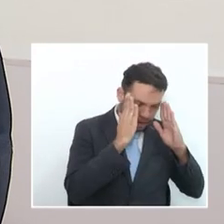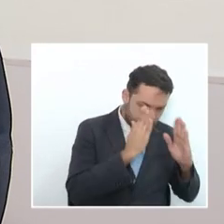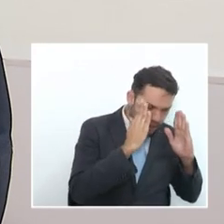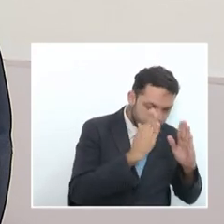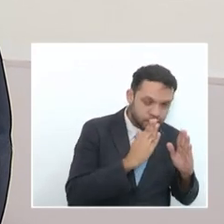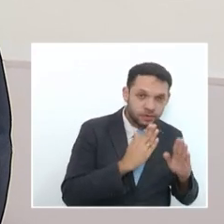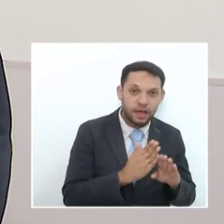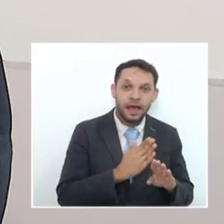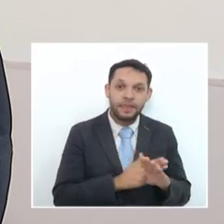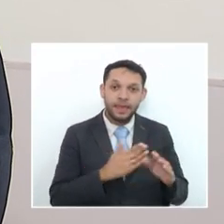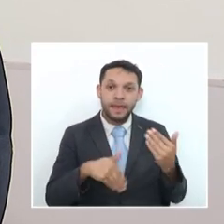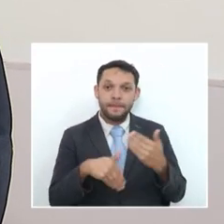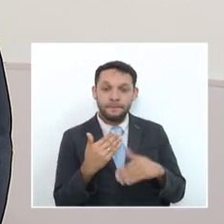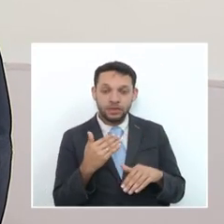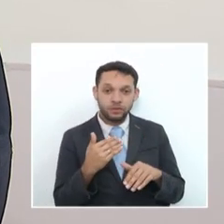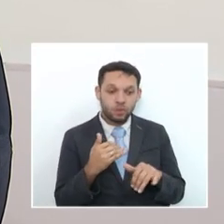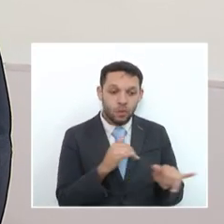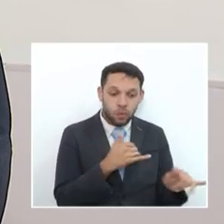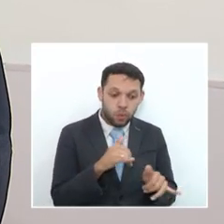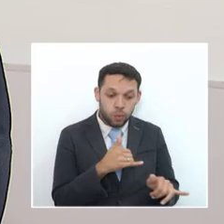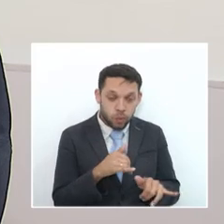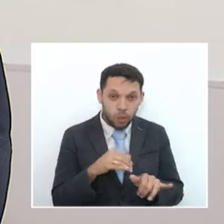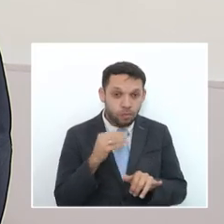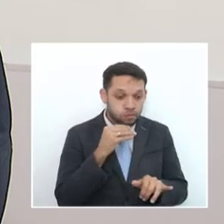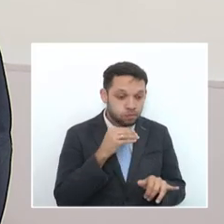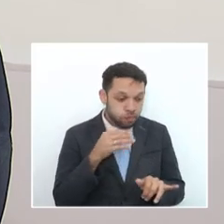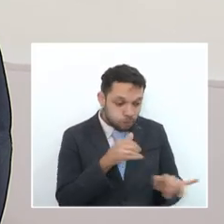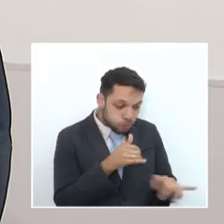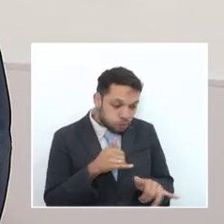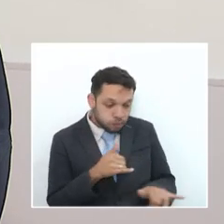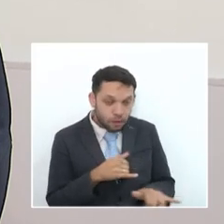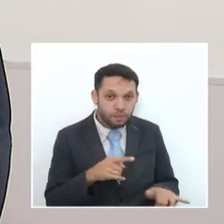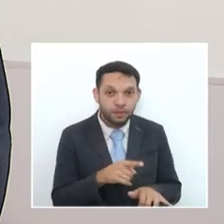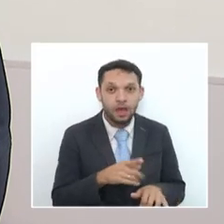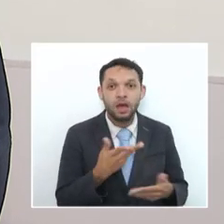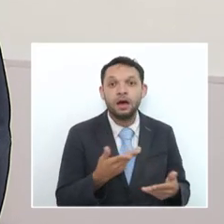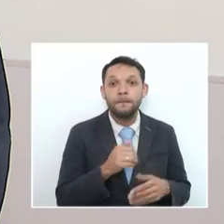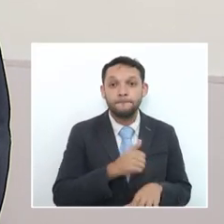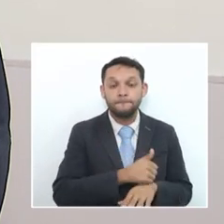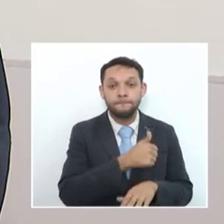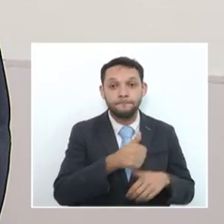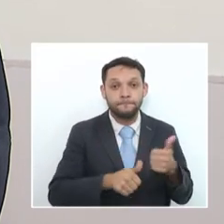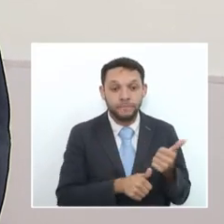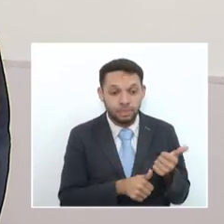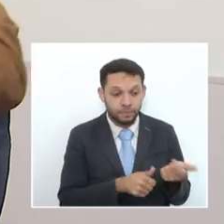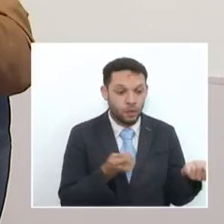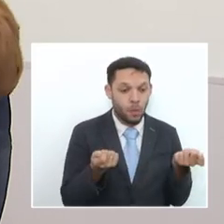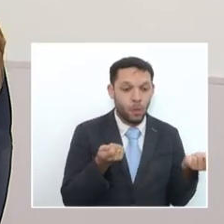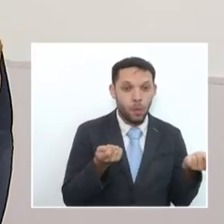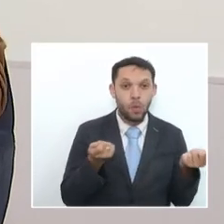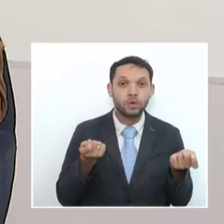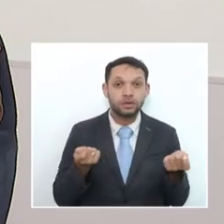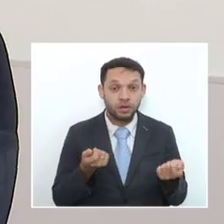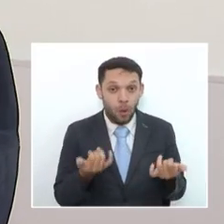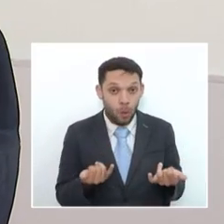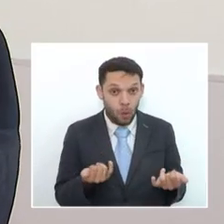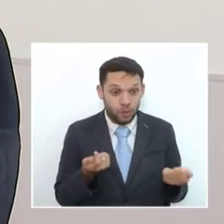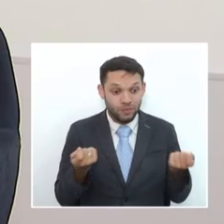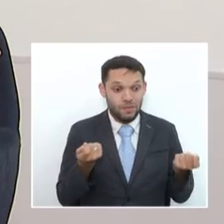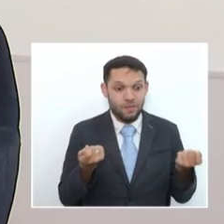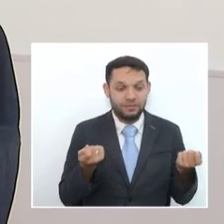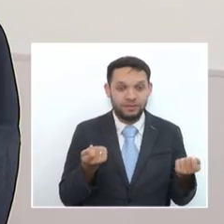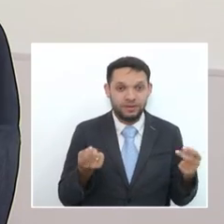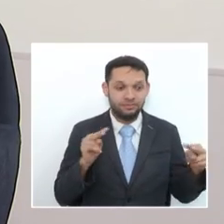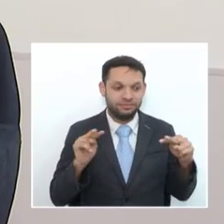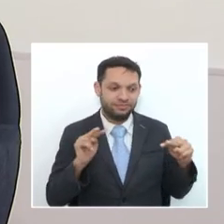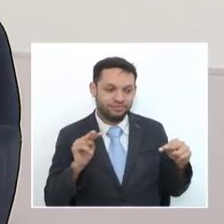aseadora y ya es quien maneja el Parque de la Salud en la Florida al lado de Johanna. Y ver uno crecer las personas y